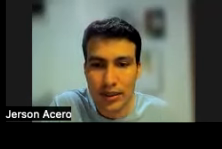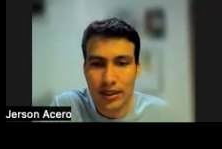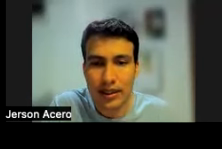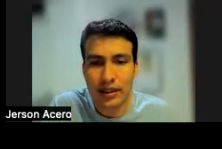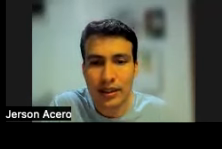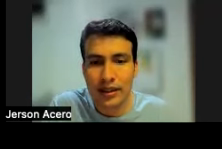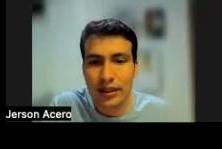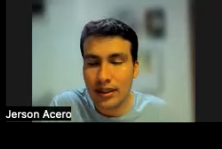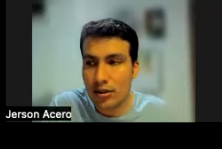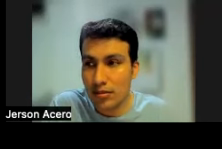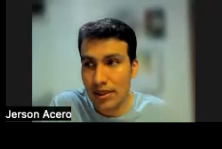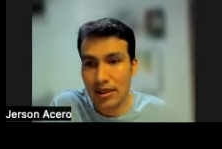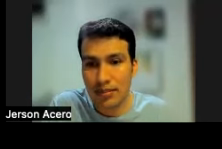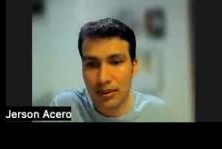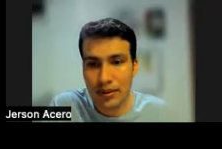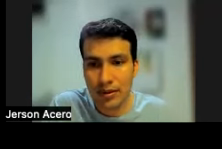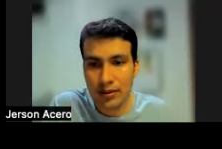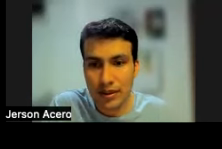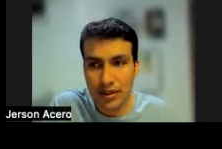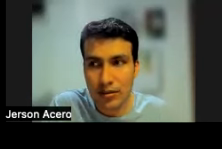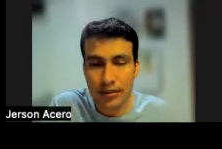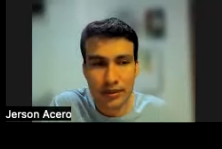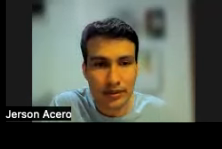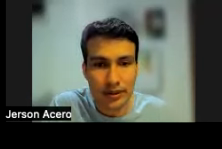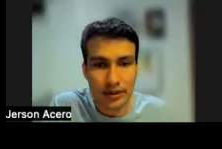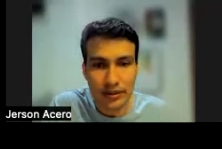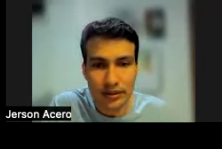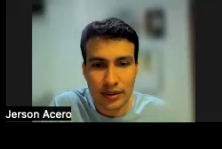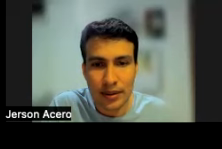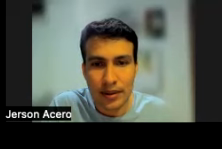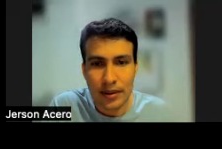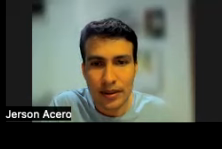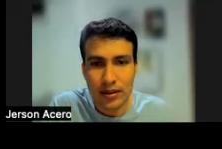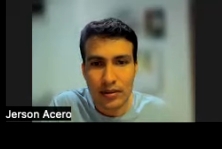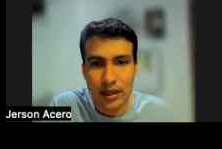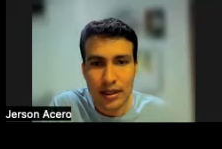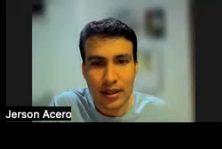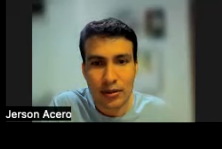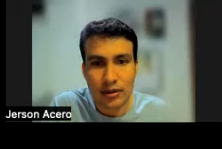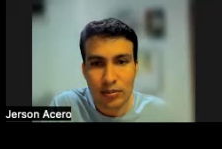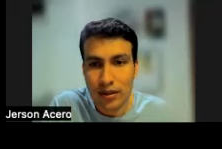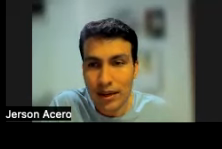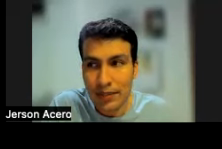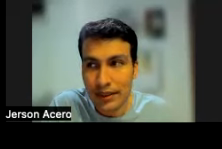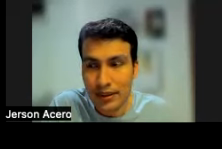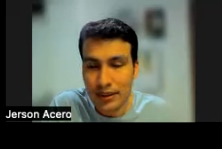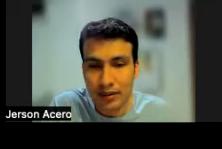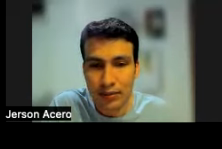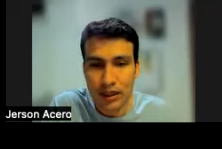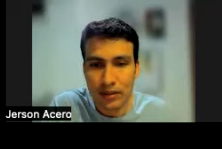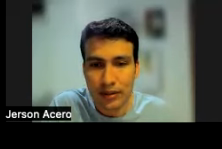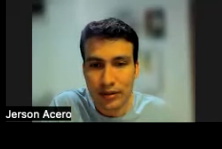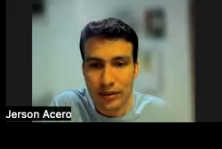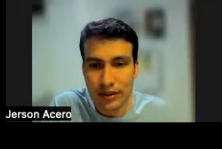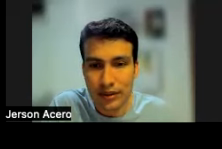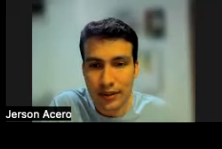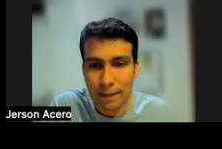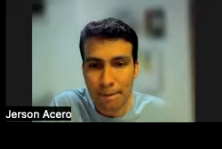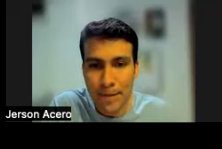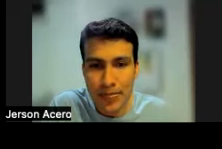recursos para la atención médica y pruebas de COVID-19, ¿sí? Entonces ahí aducir pruebas aparentes y refutables,